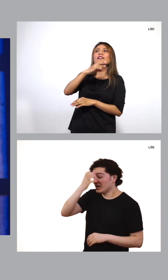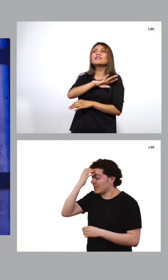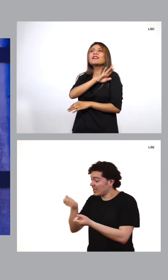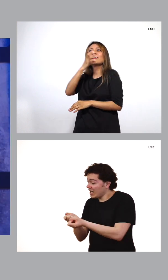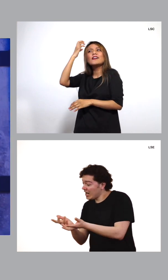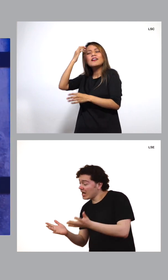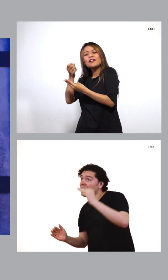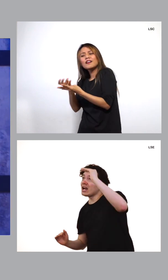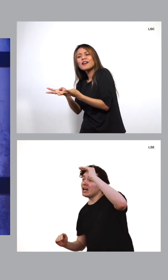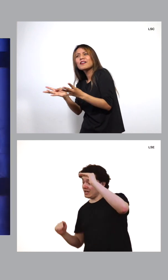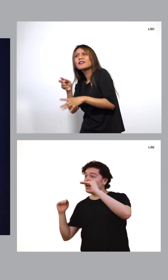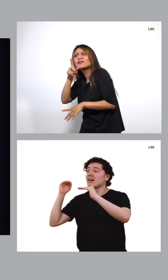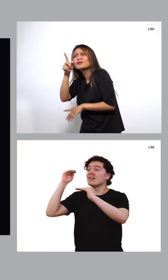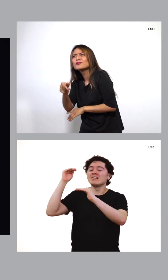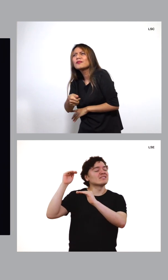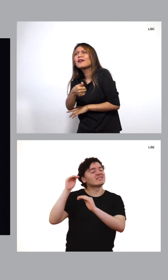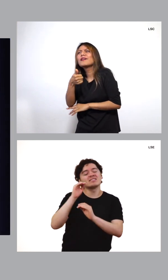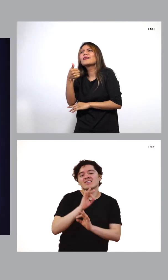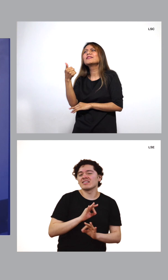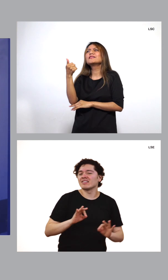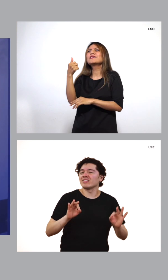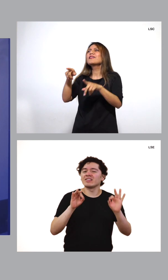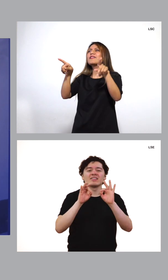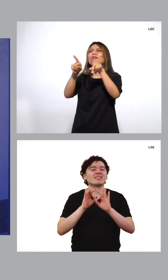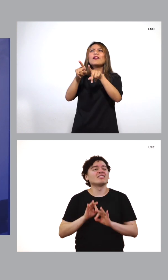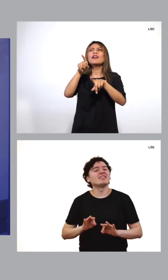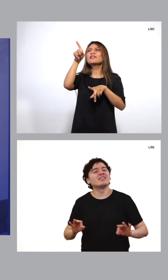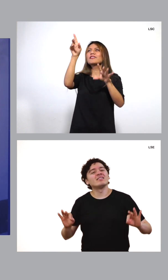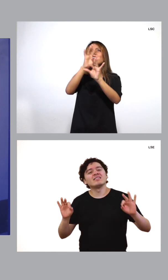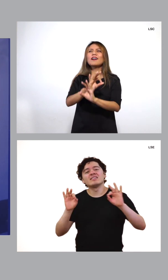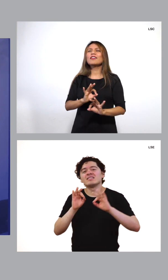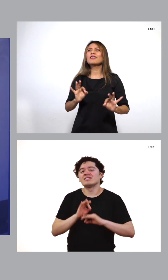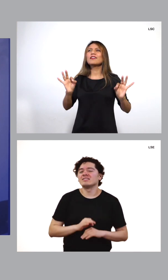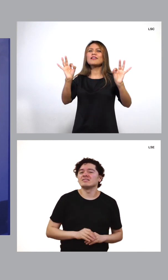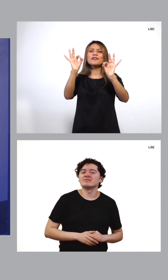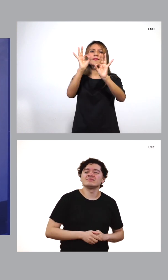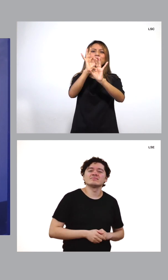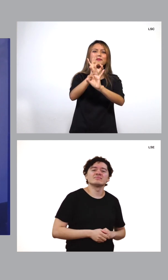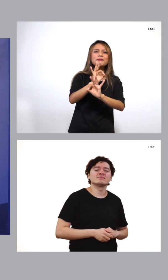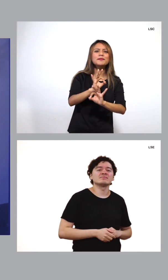Como tú, Rey de Reyes, nadie como tú.